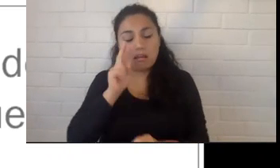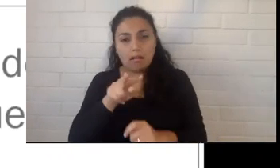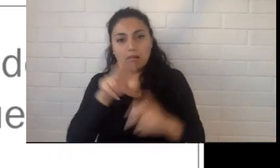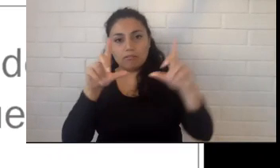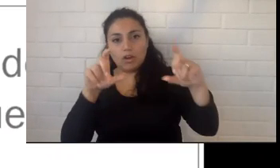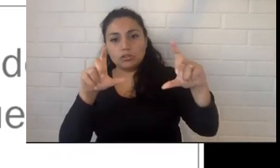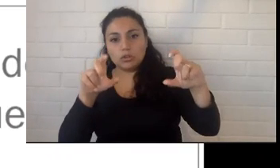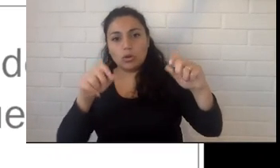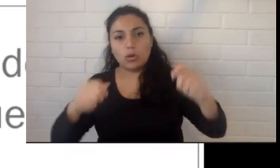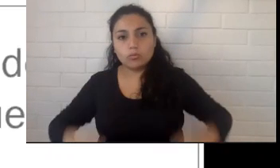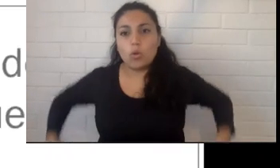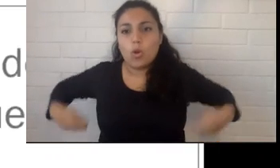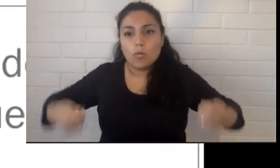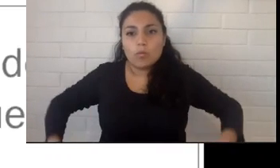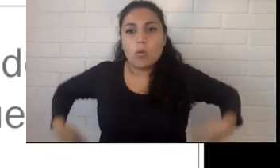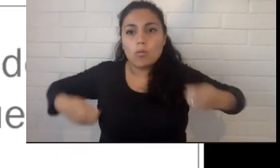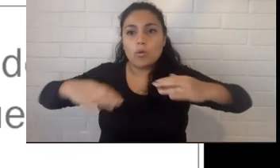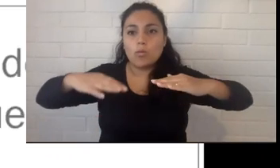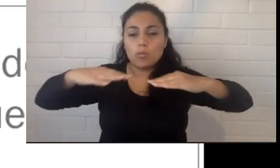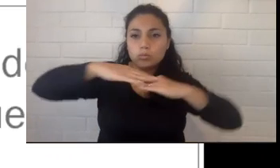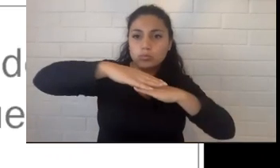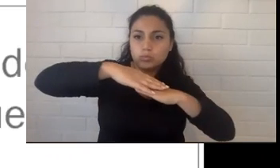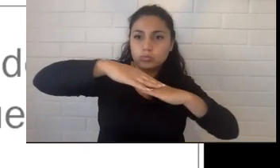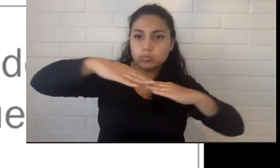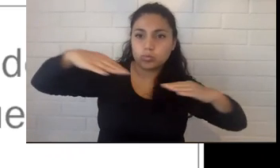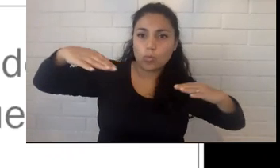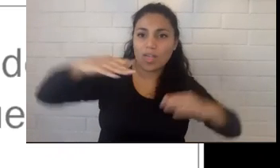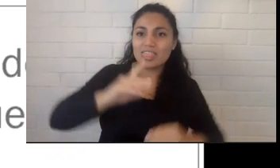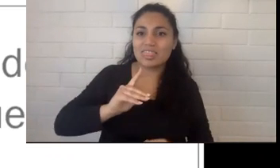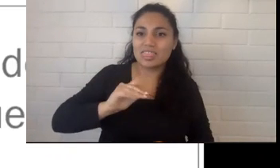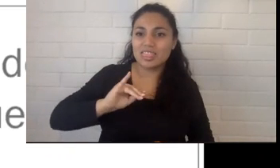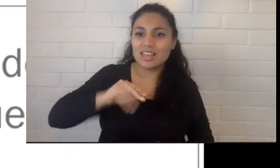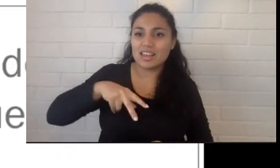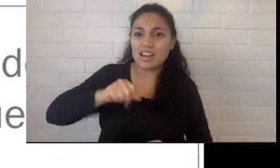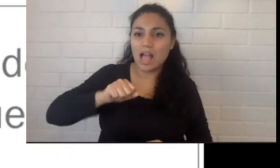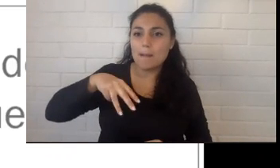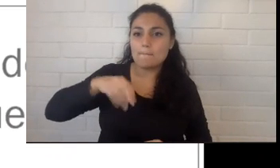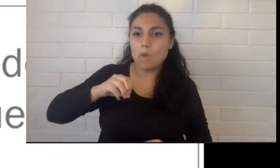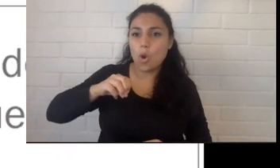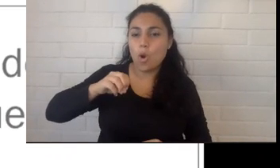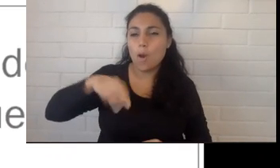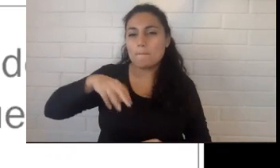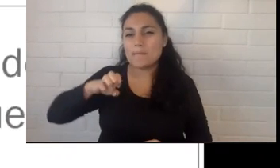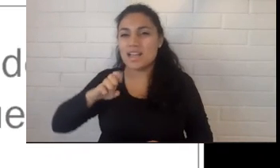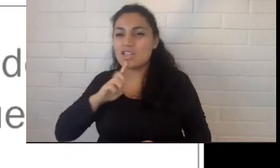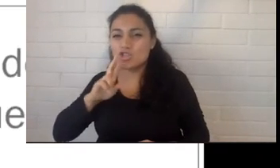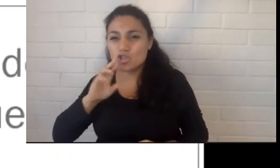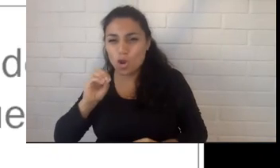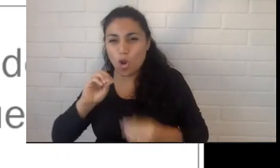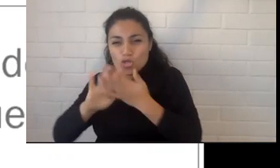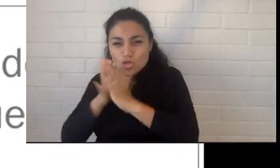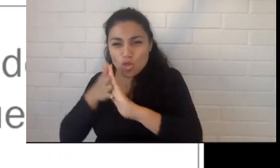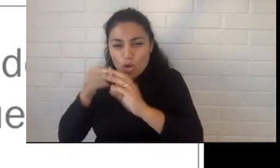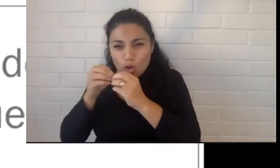ruedas y se encuentra sobre una plataforma dinamométrica. Todo lo que se entiende por dinamómetro, dinamometría o dinamométrica está